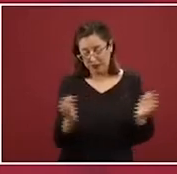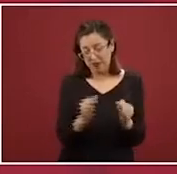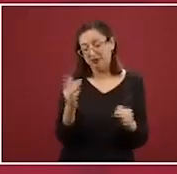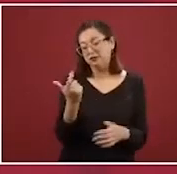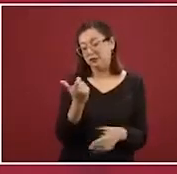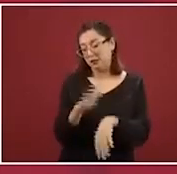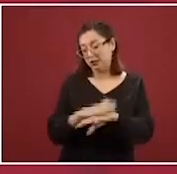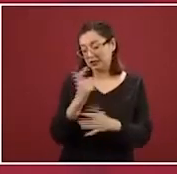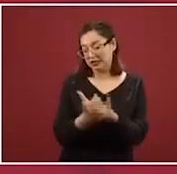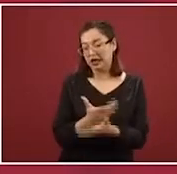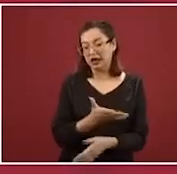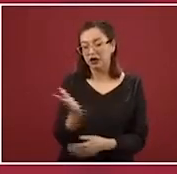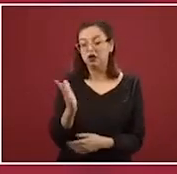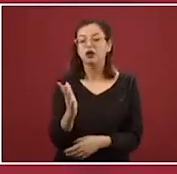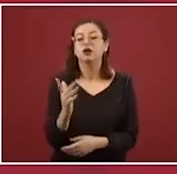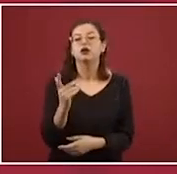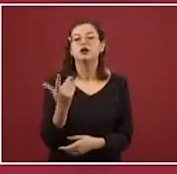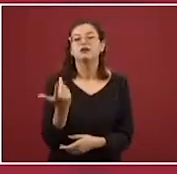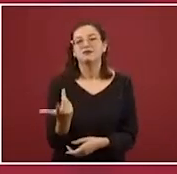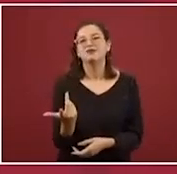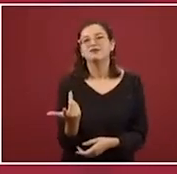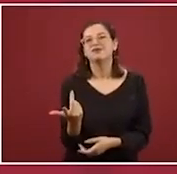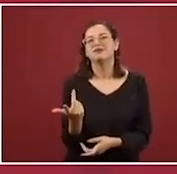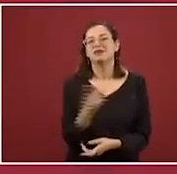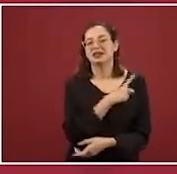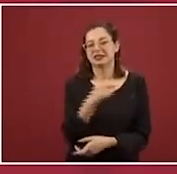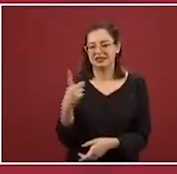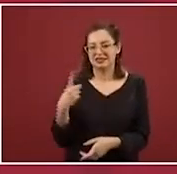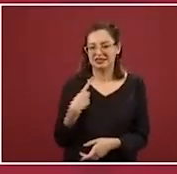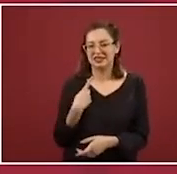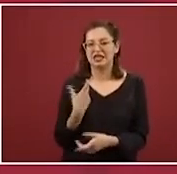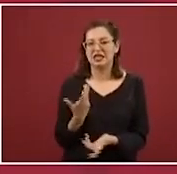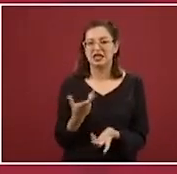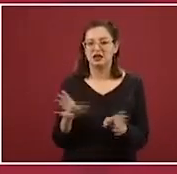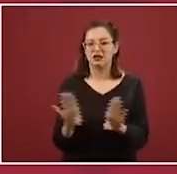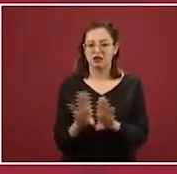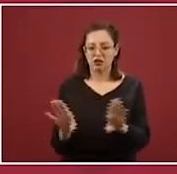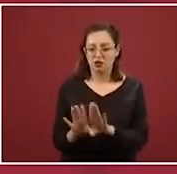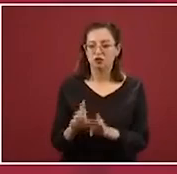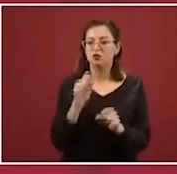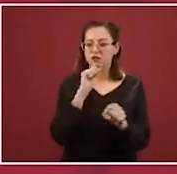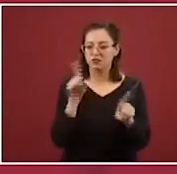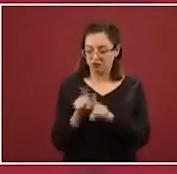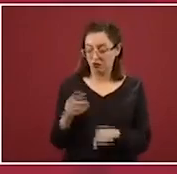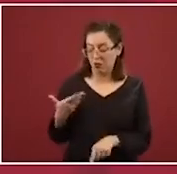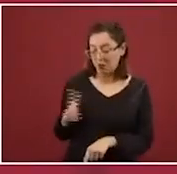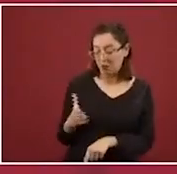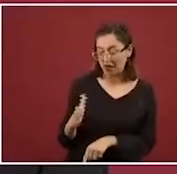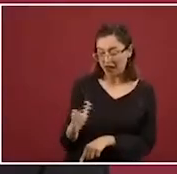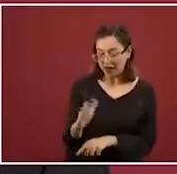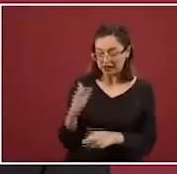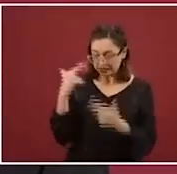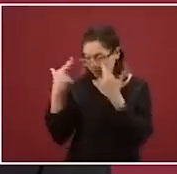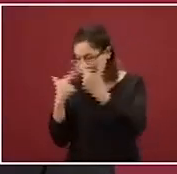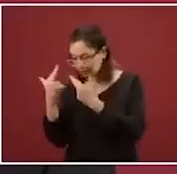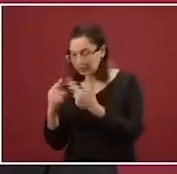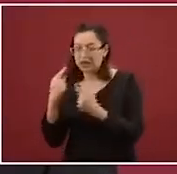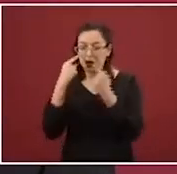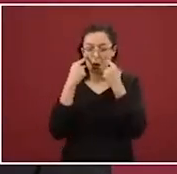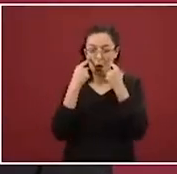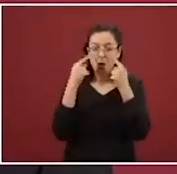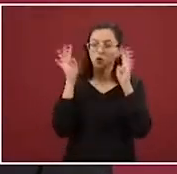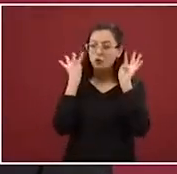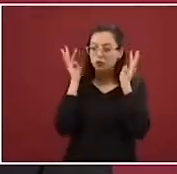al producto. Vamos a platicar de cómo fijarse en las agallas de los peces, en las branquias, en los ojos,